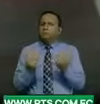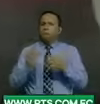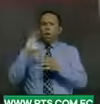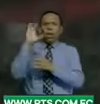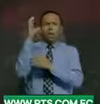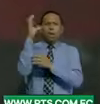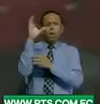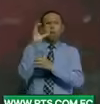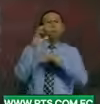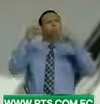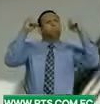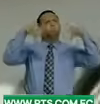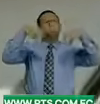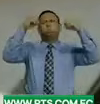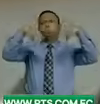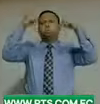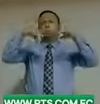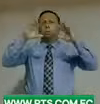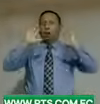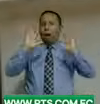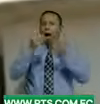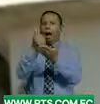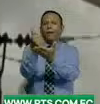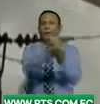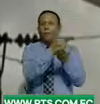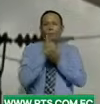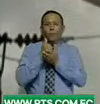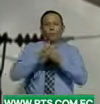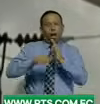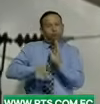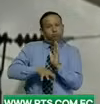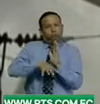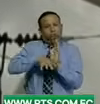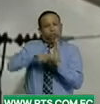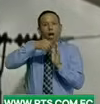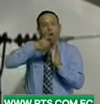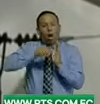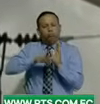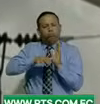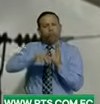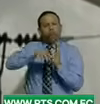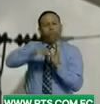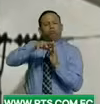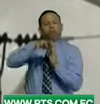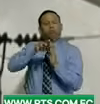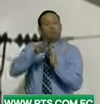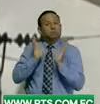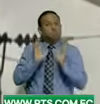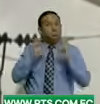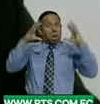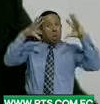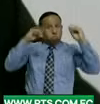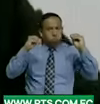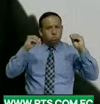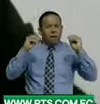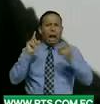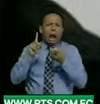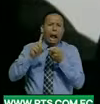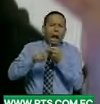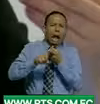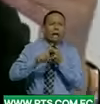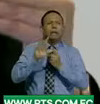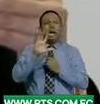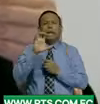climáticas han mejorado para el sistema eléctrico, por lo que no habrá apagones hasta el 15 de enero del año 2024. Así